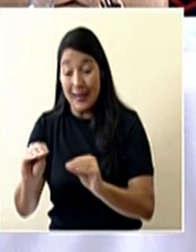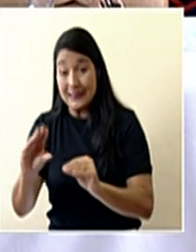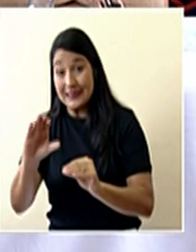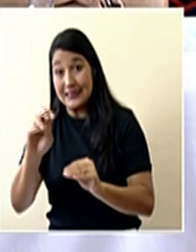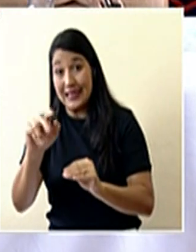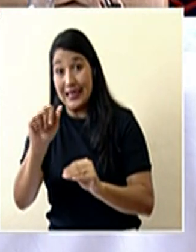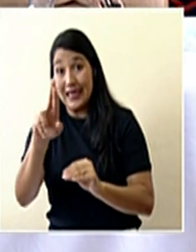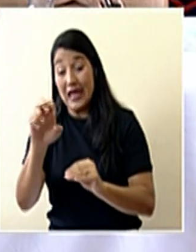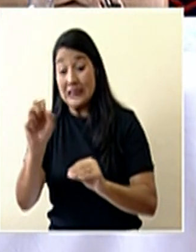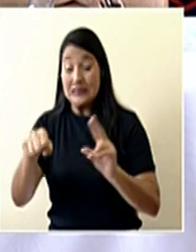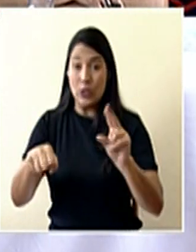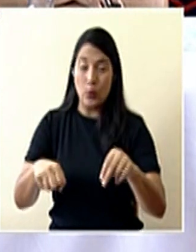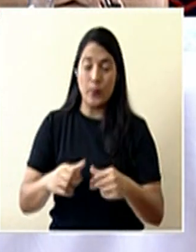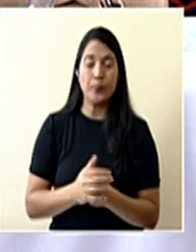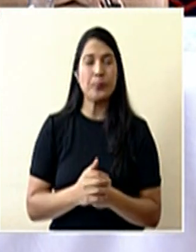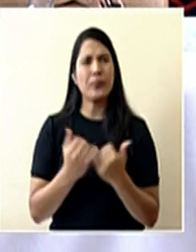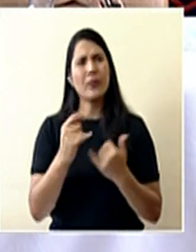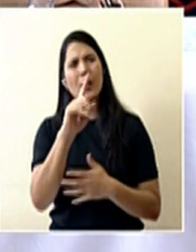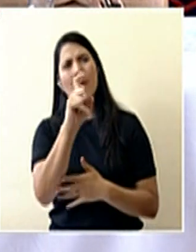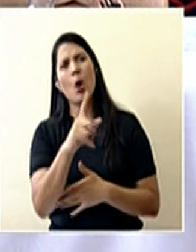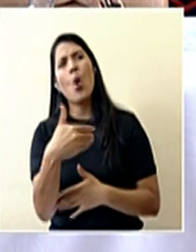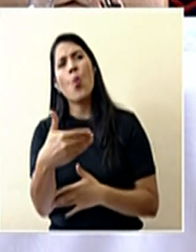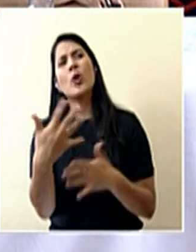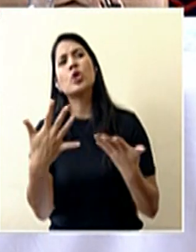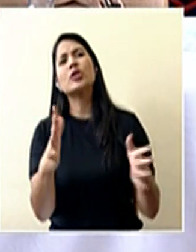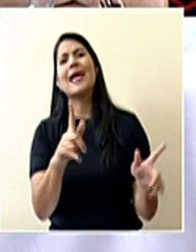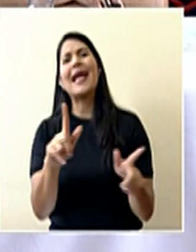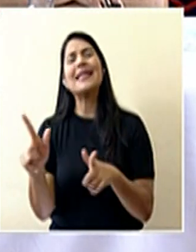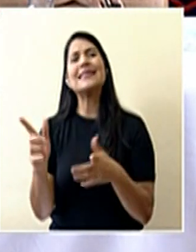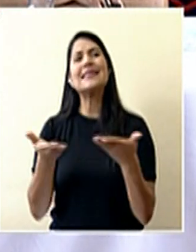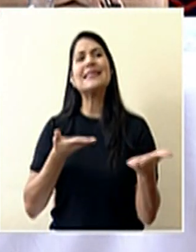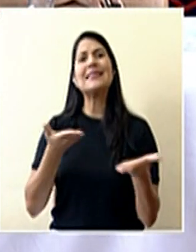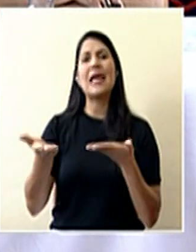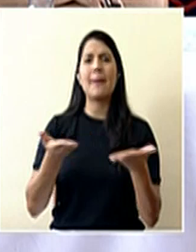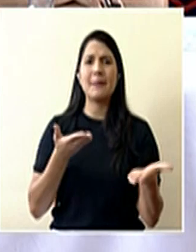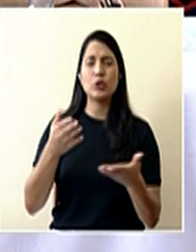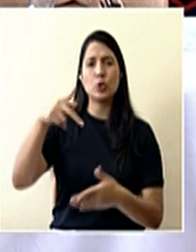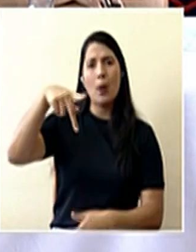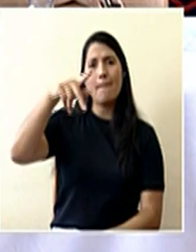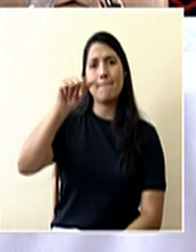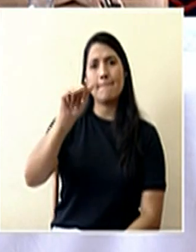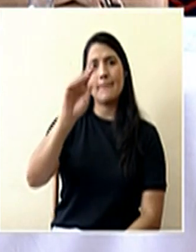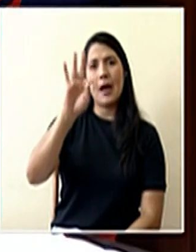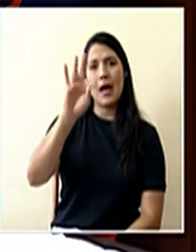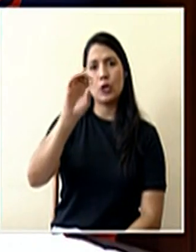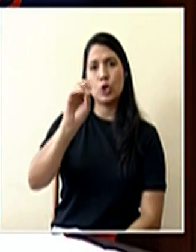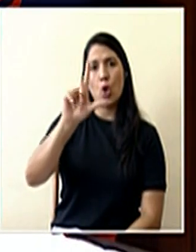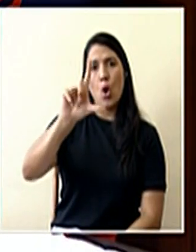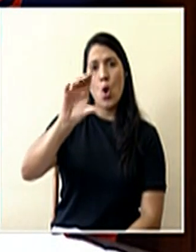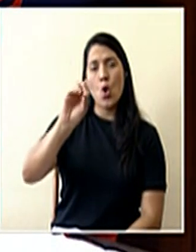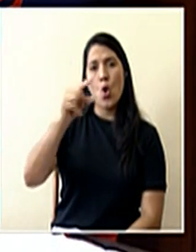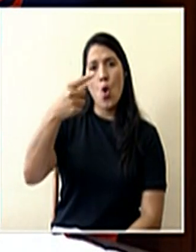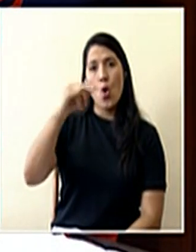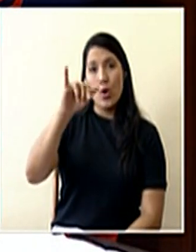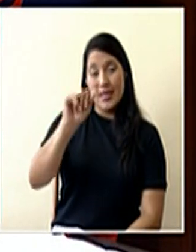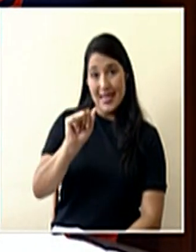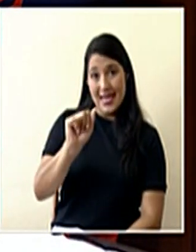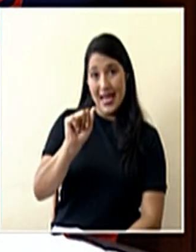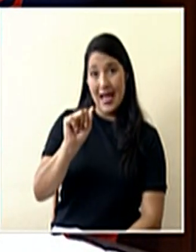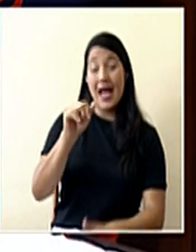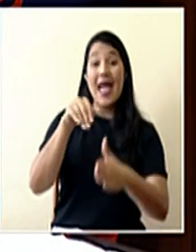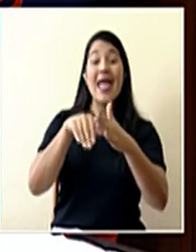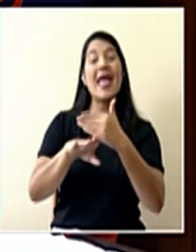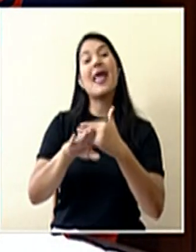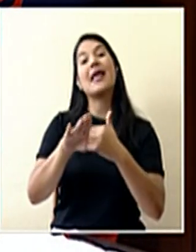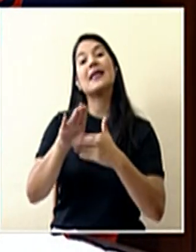Nos consultan del medio Que Torta, ¿cuándo estará listo el servicio de patología en SEACO? El servicio de patología en SEACO no